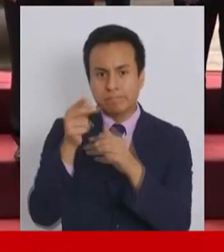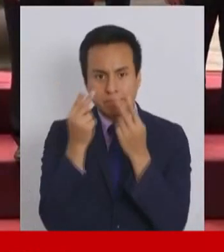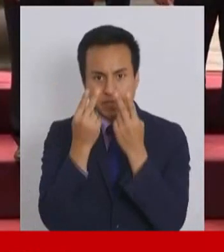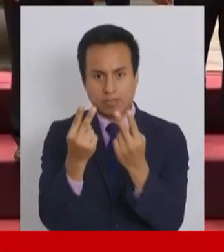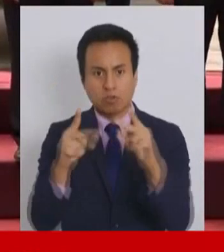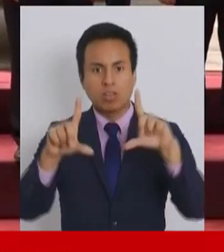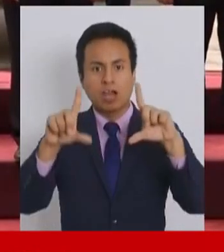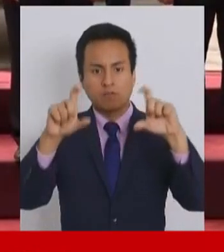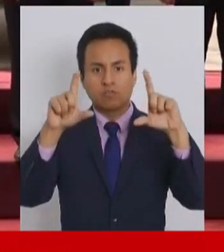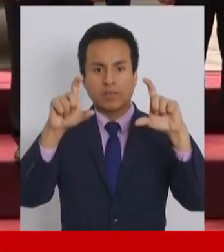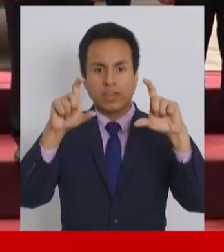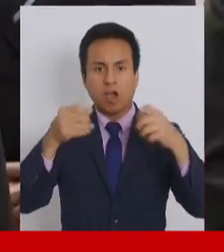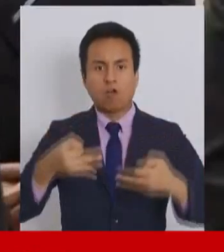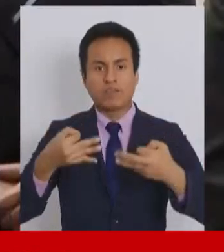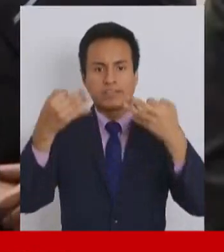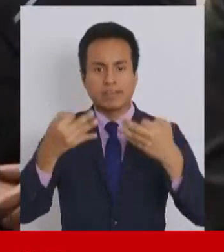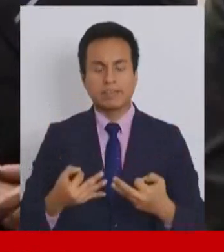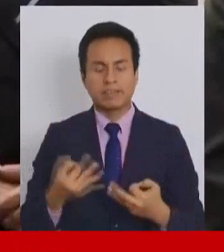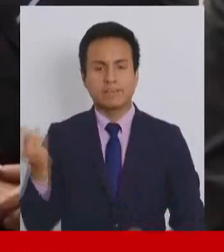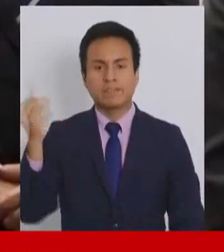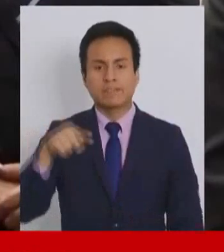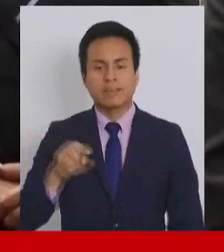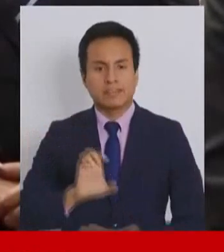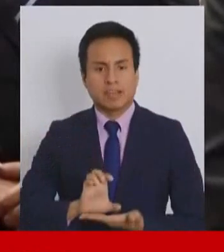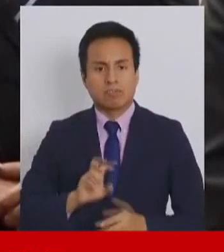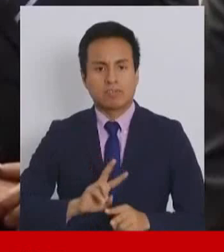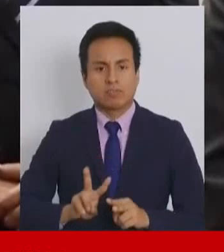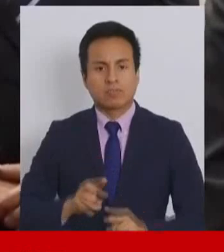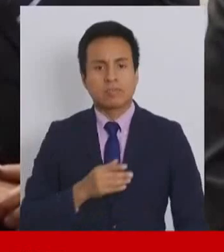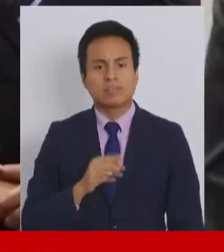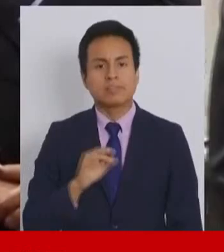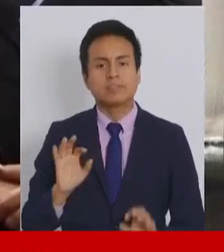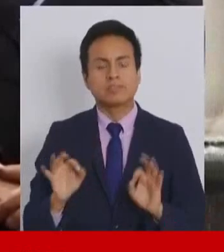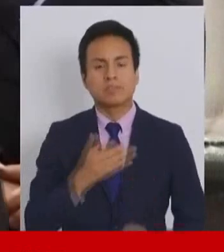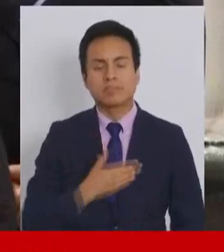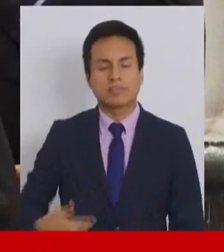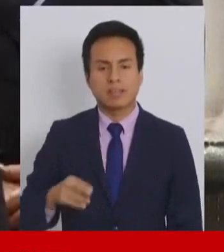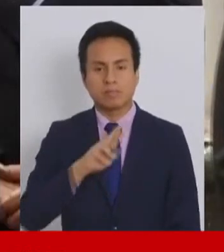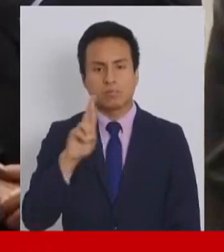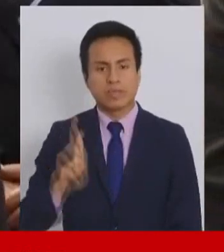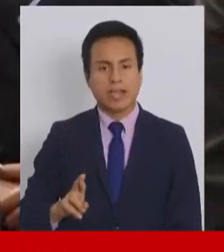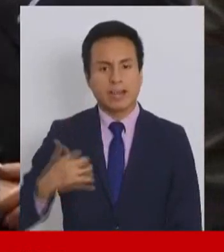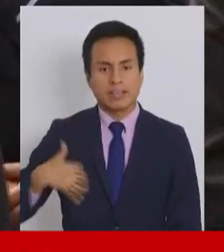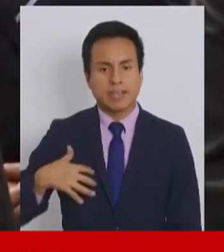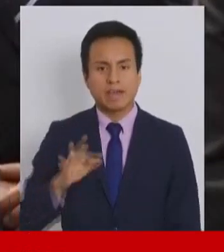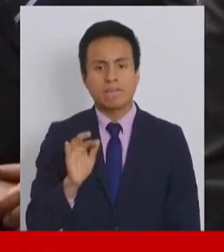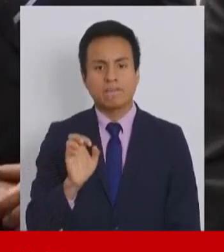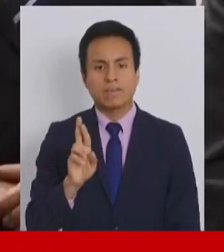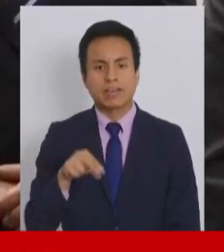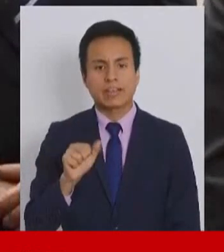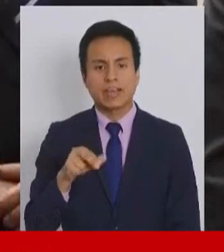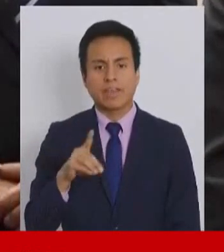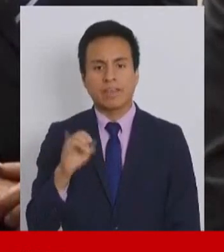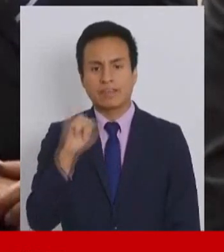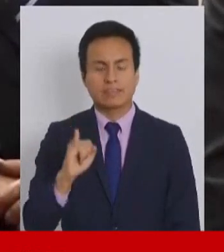esta fotografía oficial de la visita de Estado que realiza Chile el excelentísimo presidente de la República Argentina, señor Alberto Fernández. Les vamos a